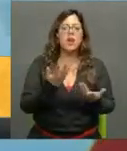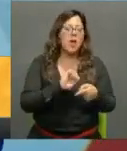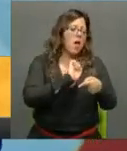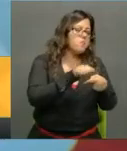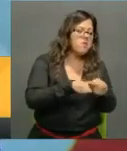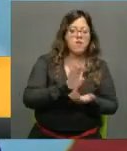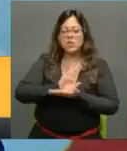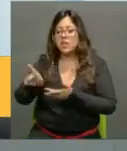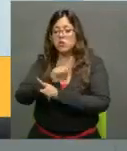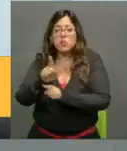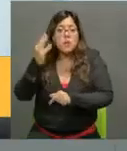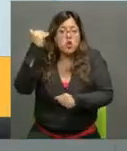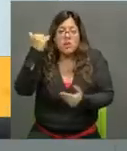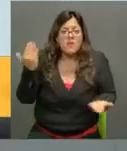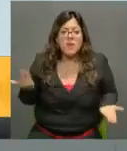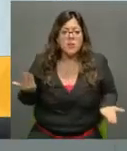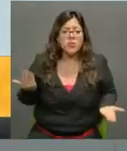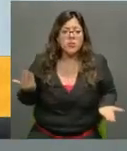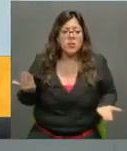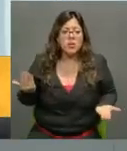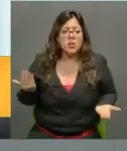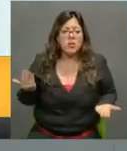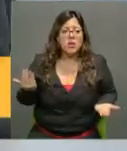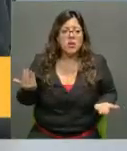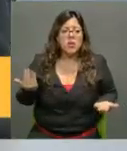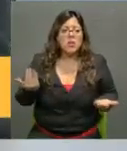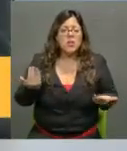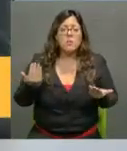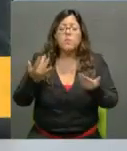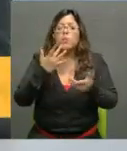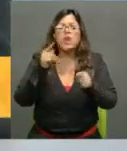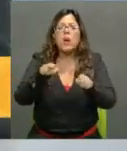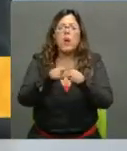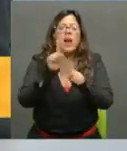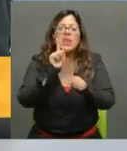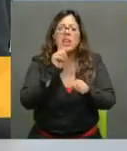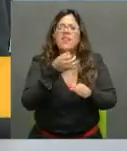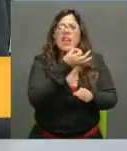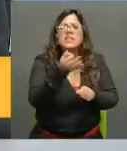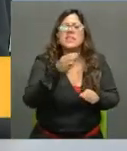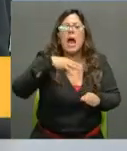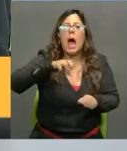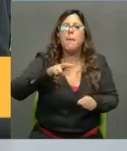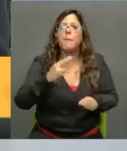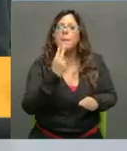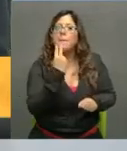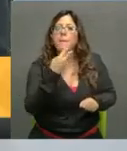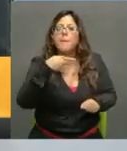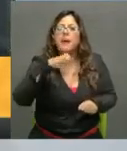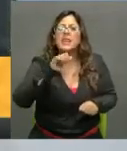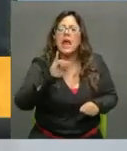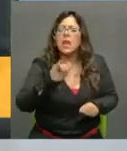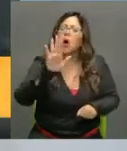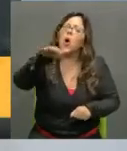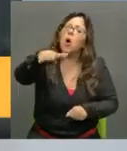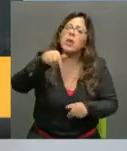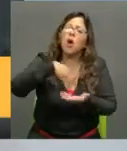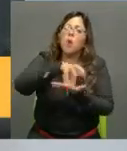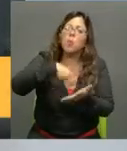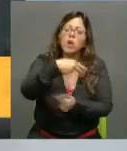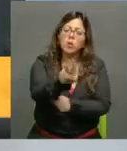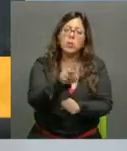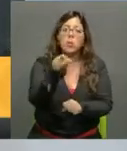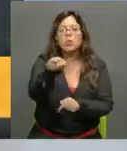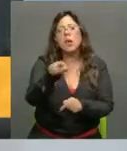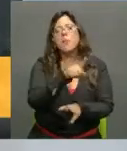no sabemos. Pero porque... es munición para el adversario para decirle, porque ¿a quién le van a decir a Evelyn Matthei? Obvio, ¿no? Claro. ¿Qué le van a decir? Evelyn Matthei en su comuna, usted